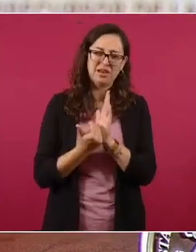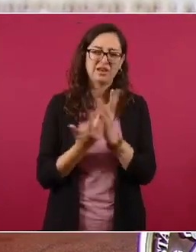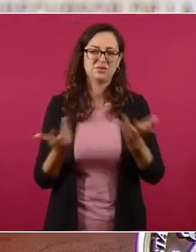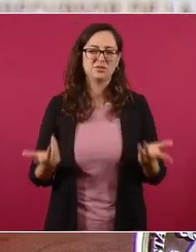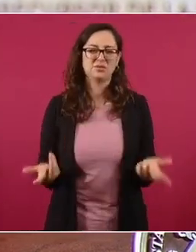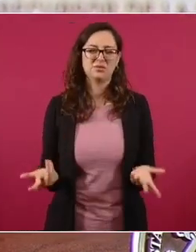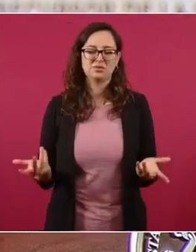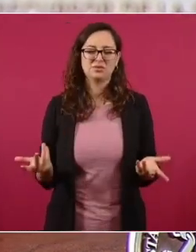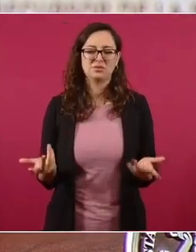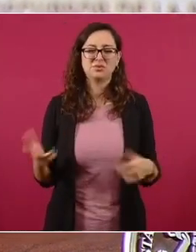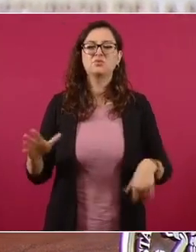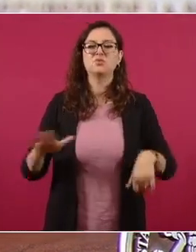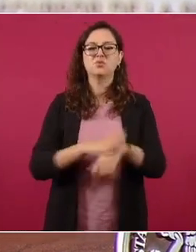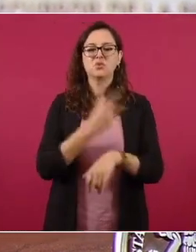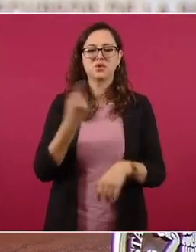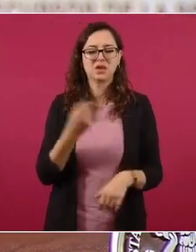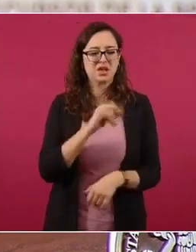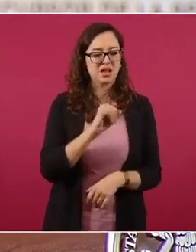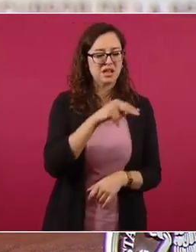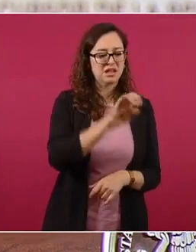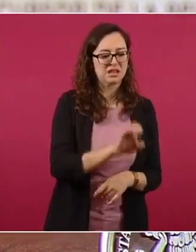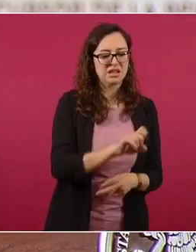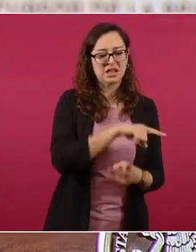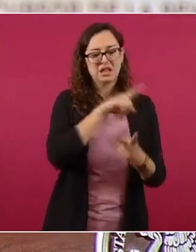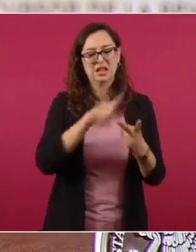porque el INE, el tribunal,